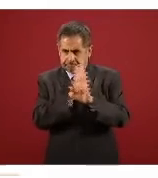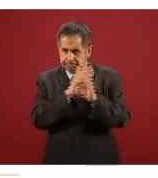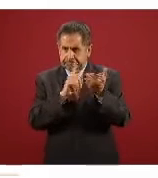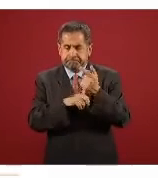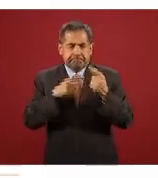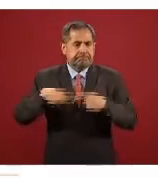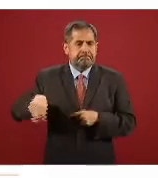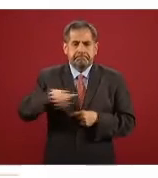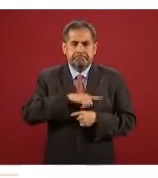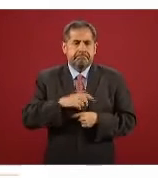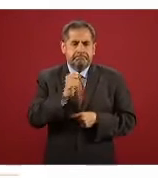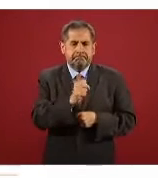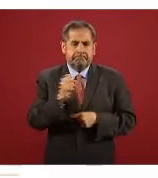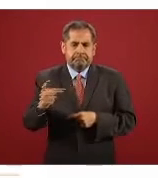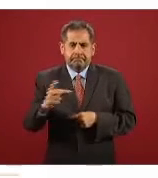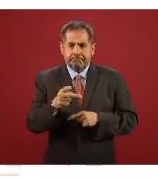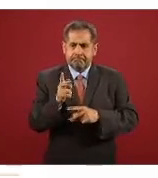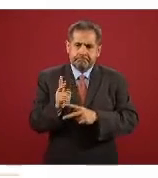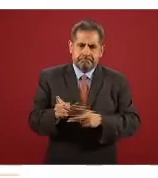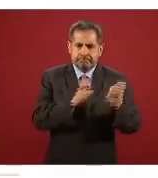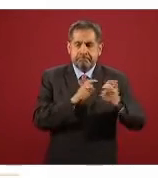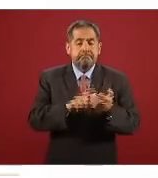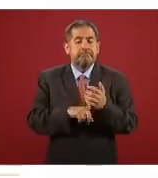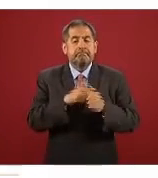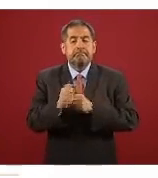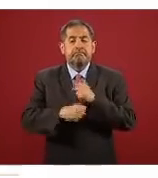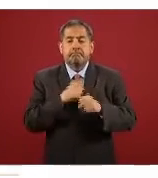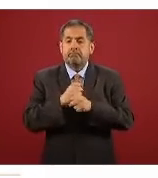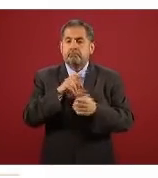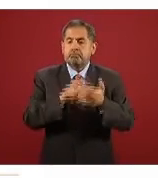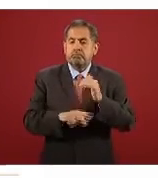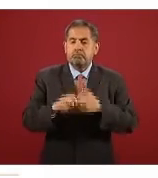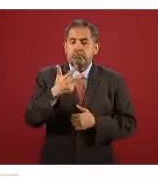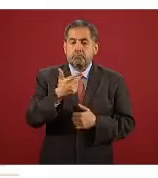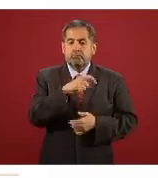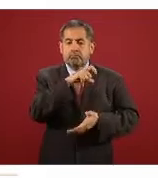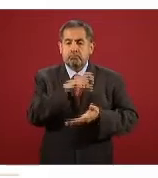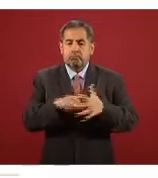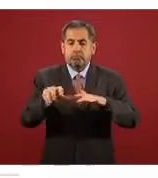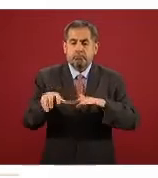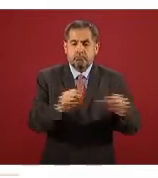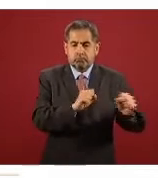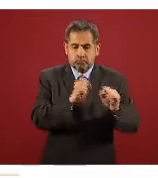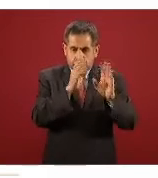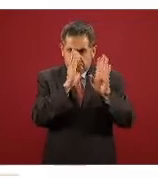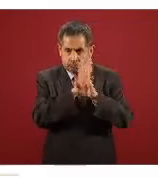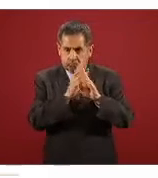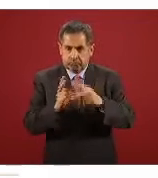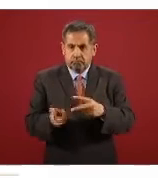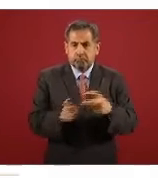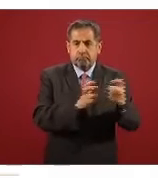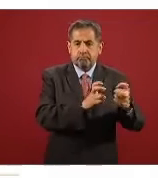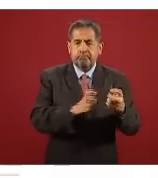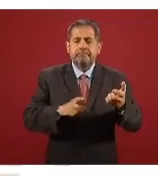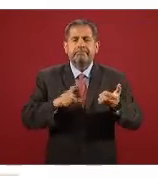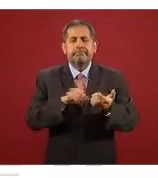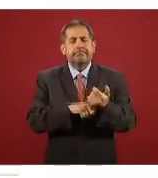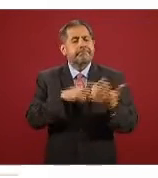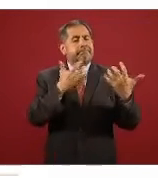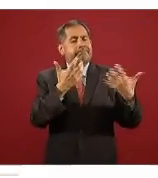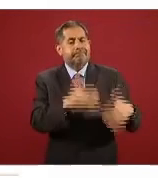Pública. Esta Secretaría durante el año 2008 hizo la adquisición del software a una empresa